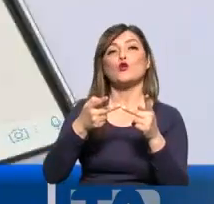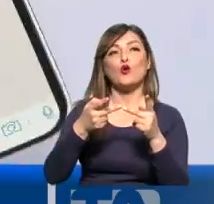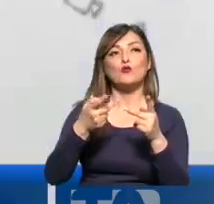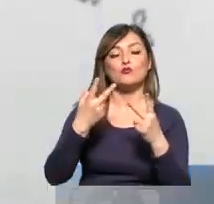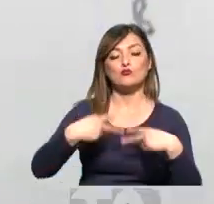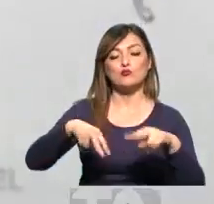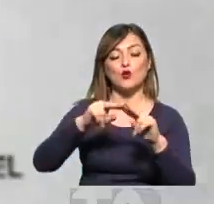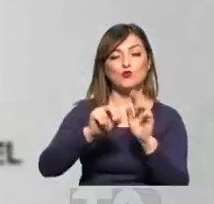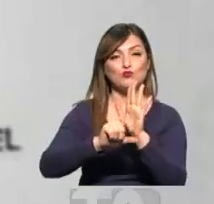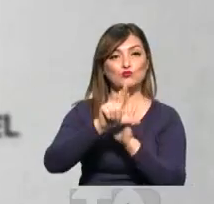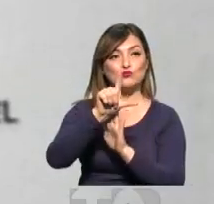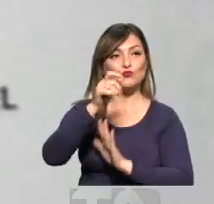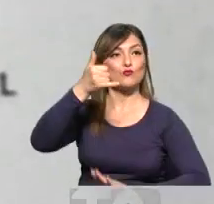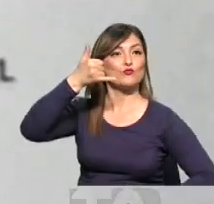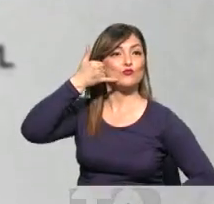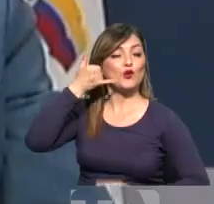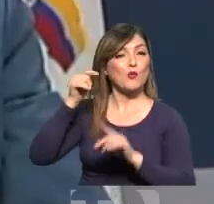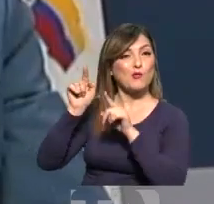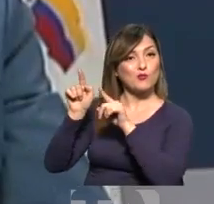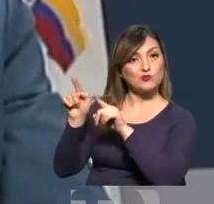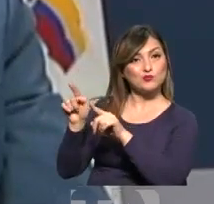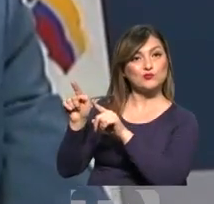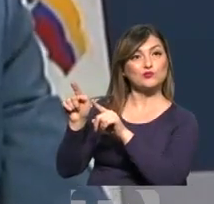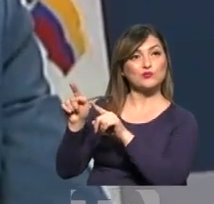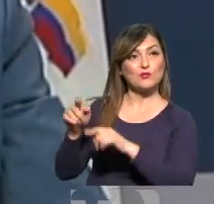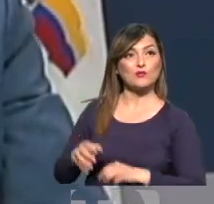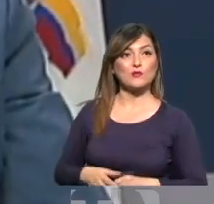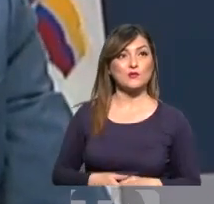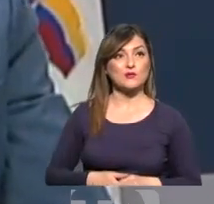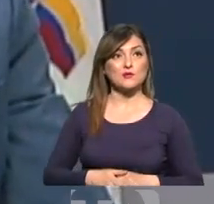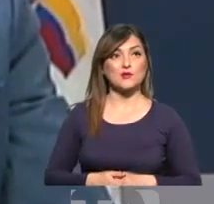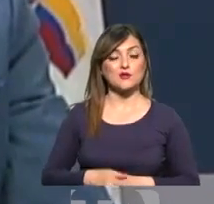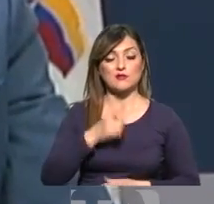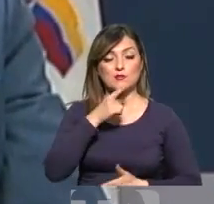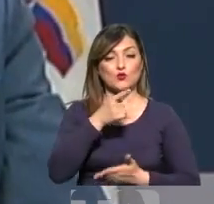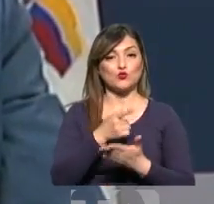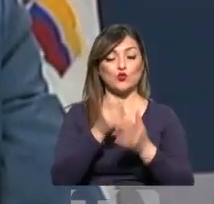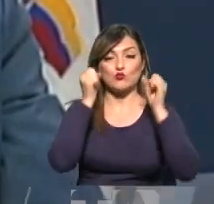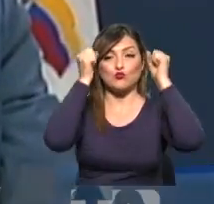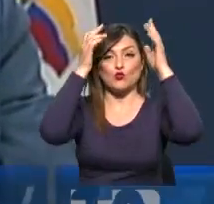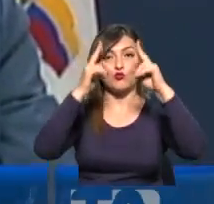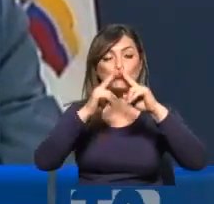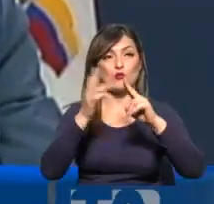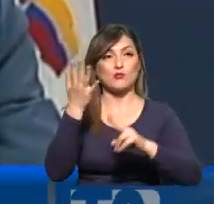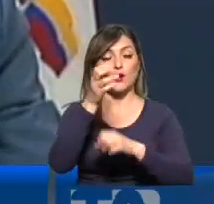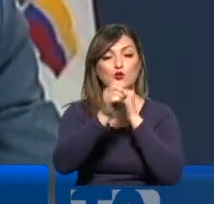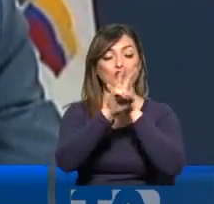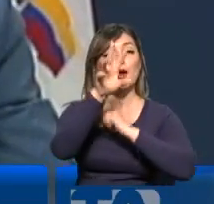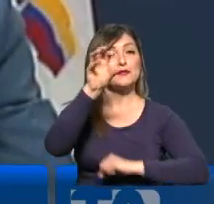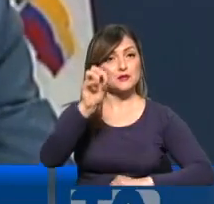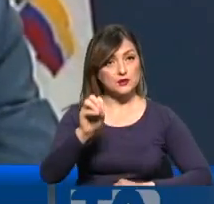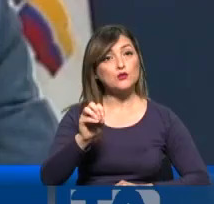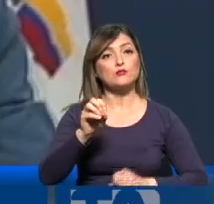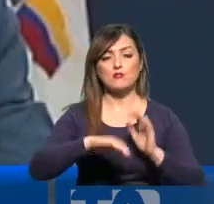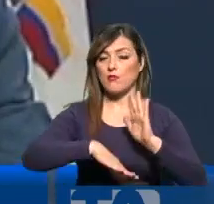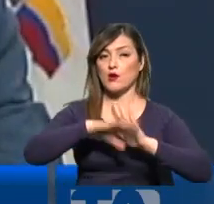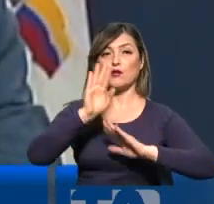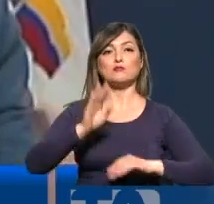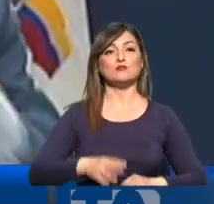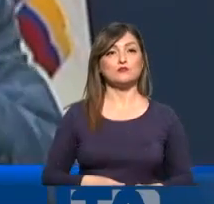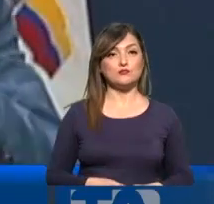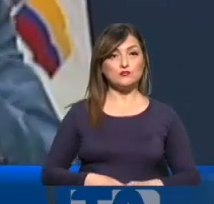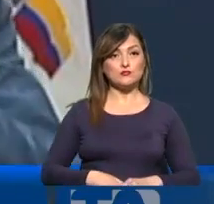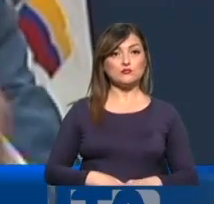constan en la pericia del teléfono de Yunda. Fue imposible negarlo. Al señor Yunda yo lo conozco hace alrededor de 20 años, más de 20 años, en